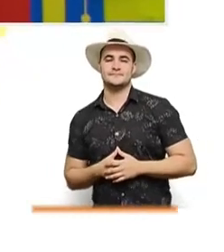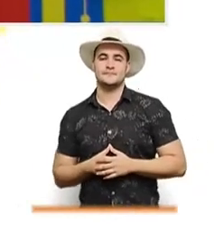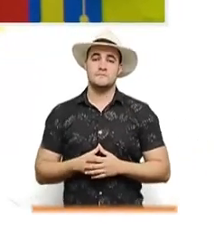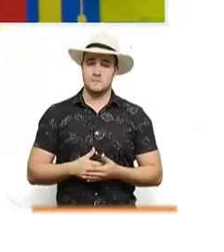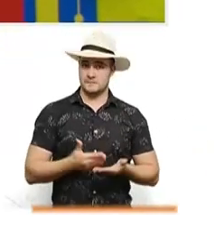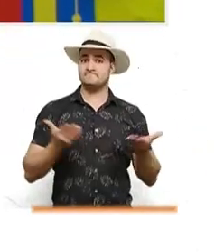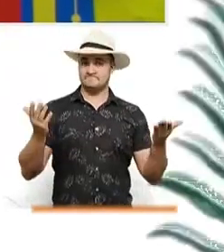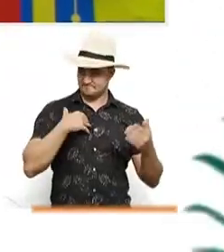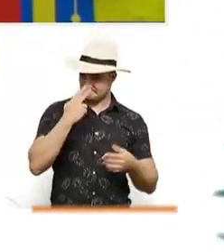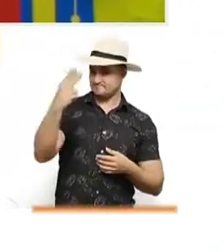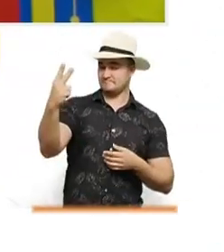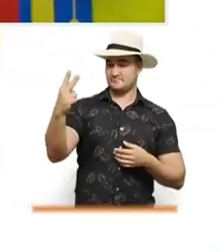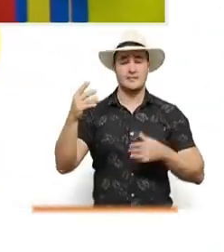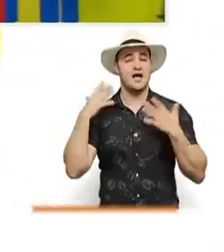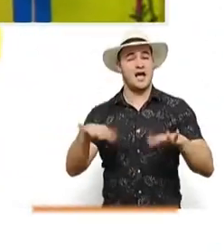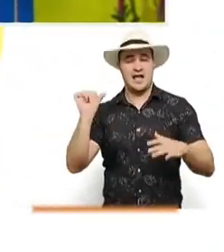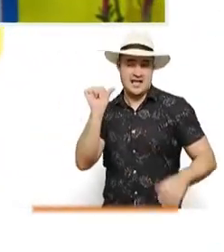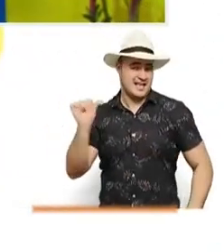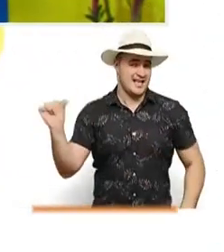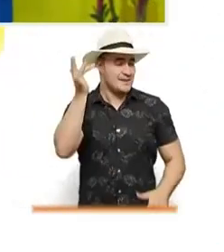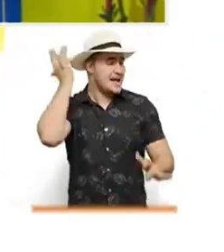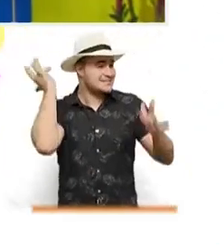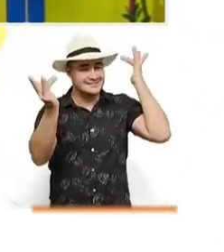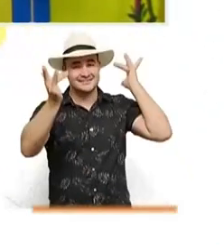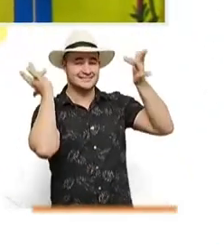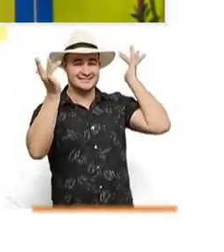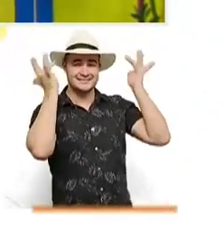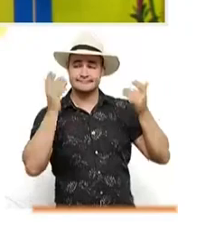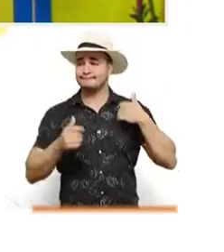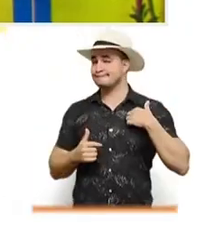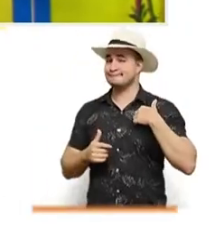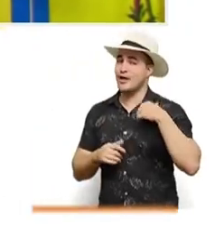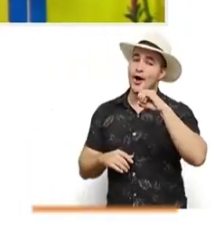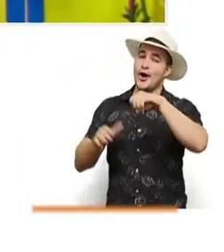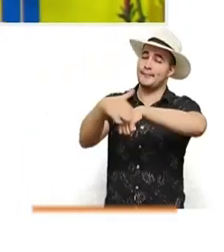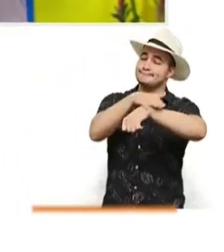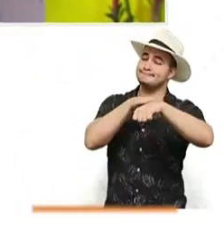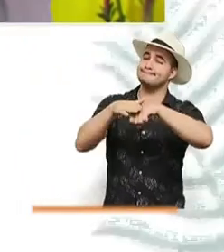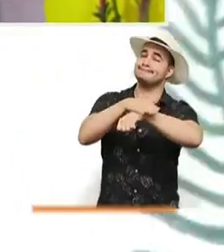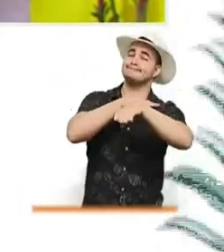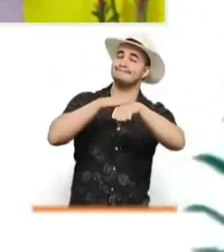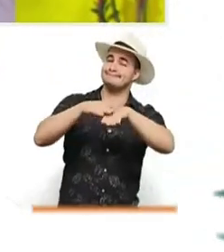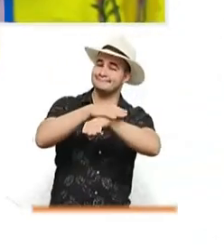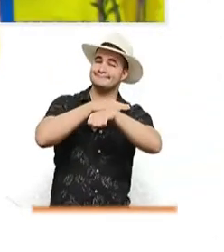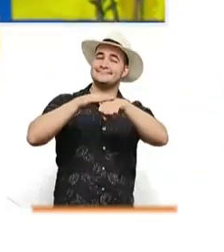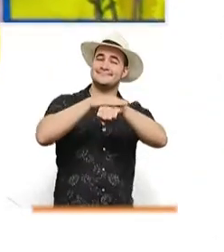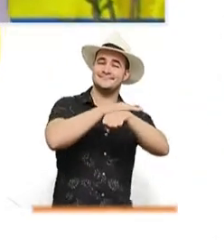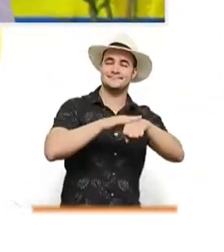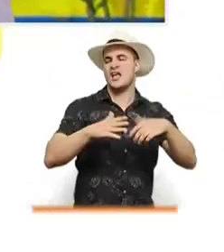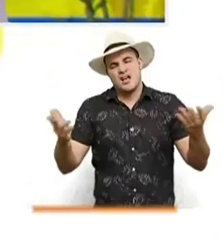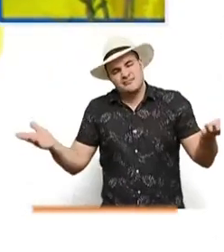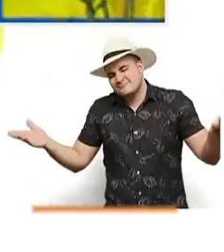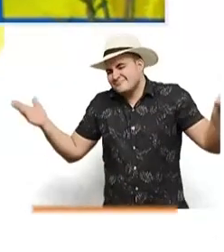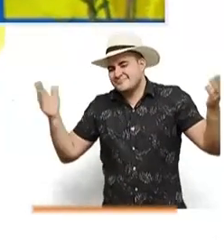Ellas con el pelo blanco y a nosotros se nos cae, pero todos